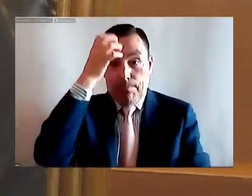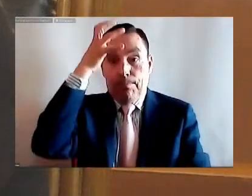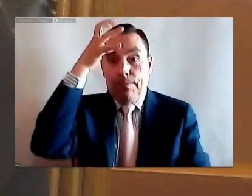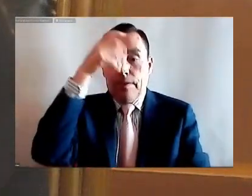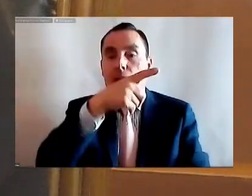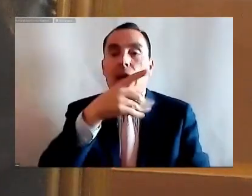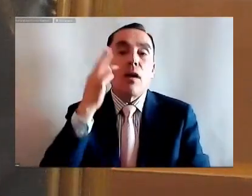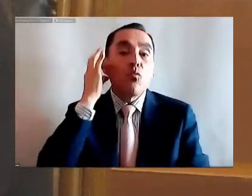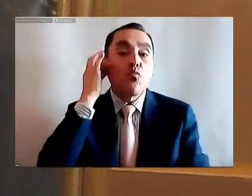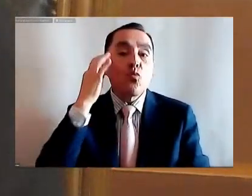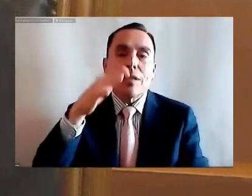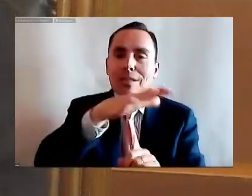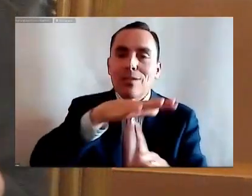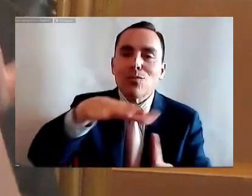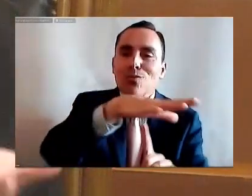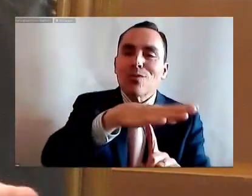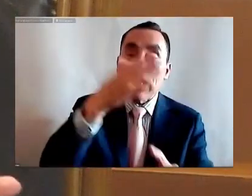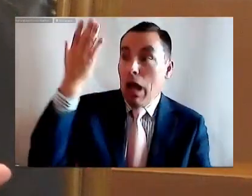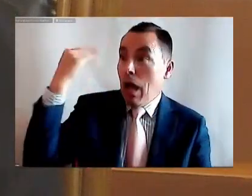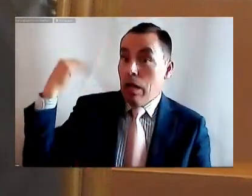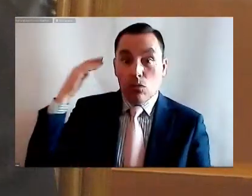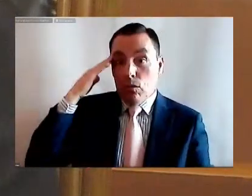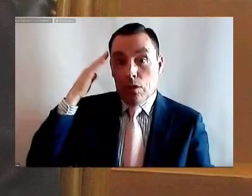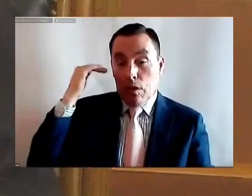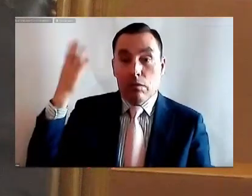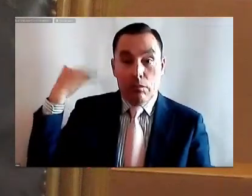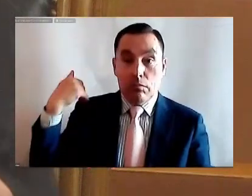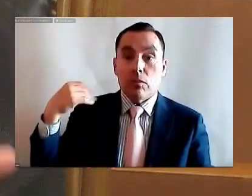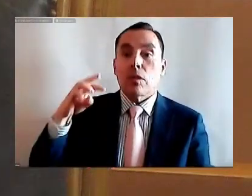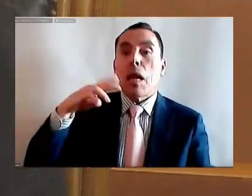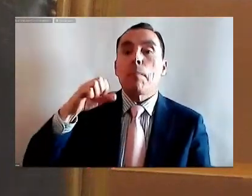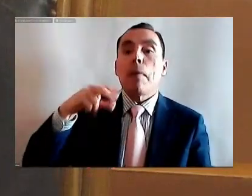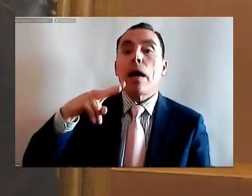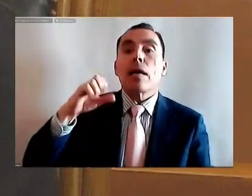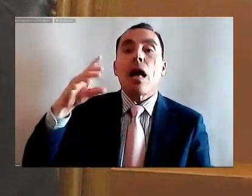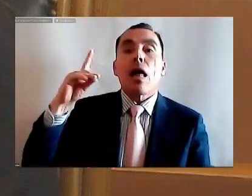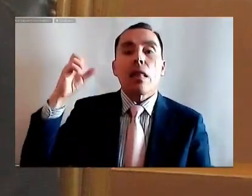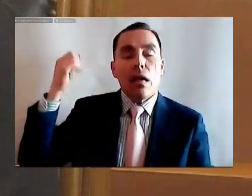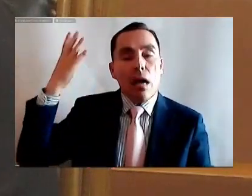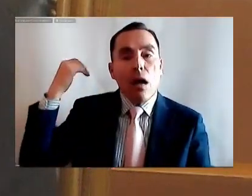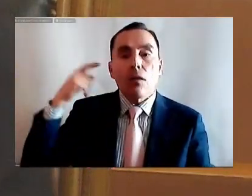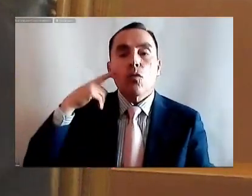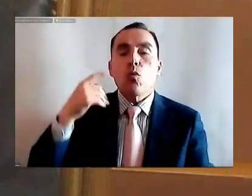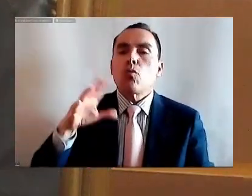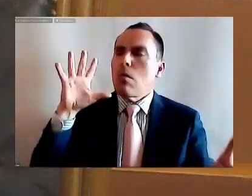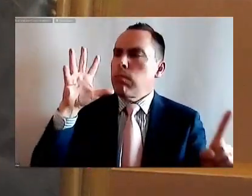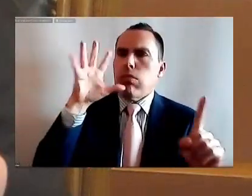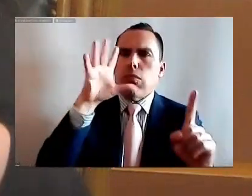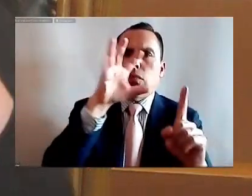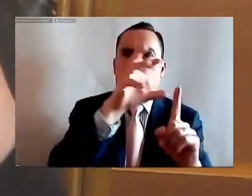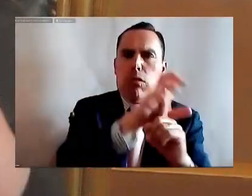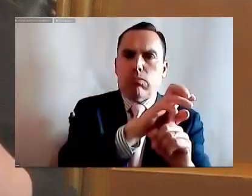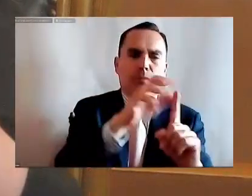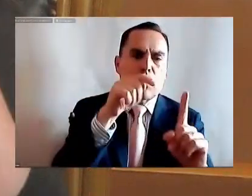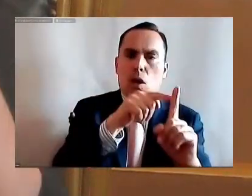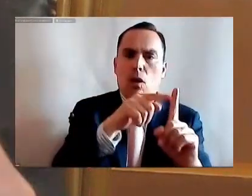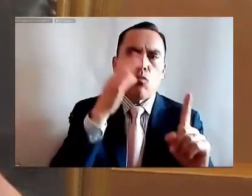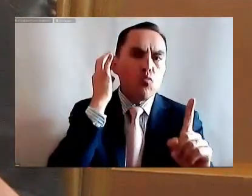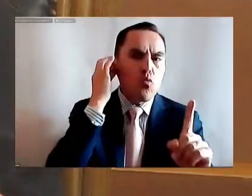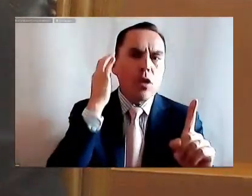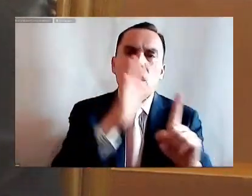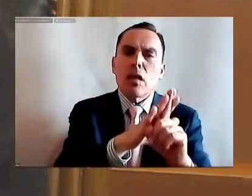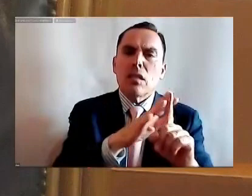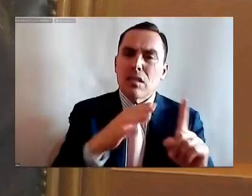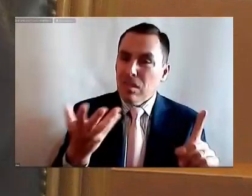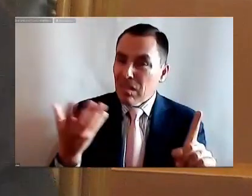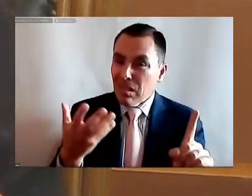que no ocurría. Caso paradigmático, la manada. ¿Qué esperamos de una mujer asaltada por muchos hombres? Esperaban reacciones